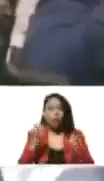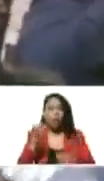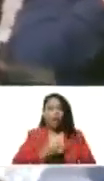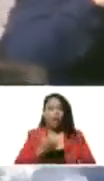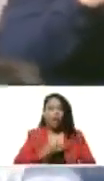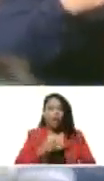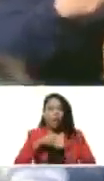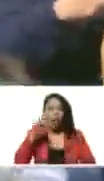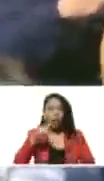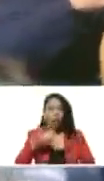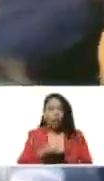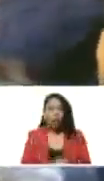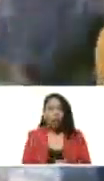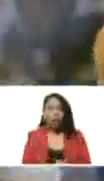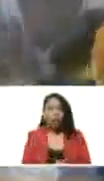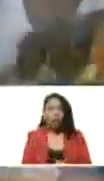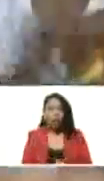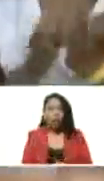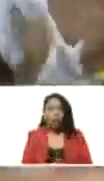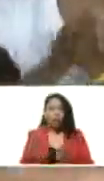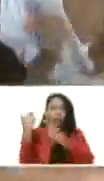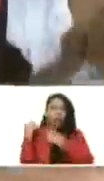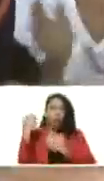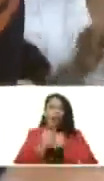Alcaldía, presidente, que se montó. La